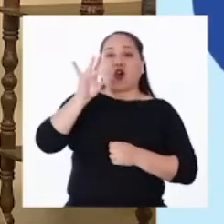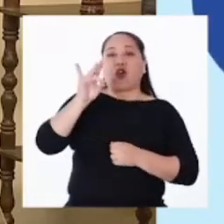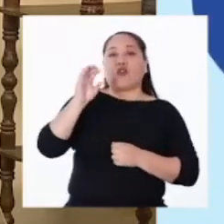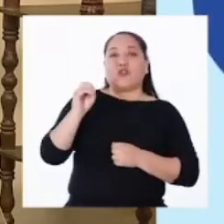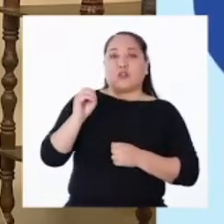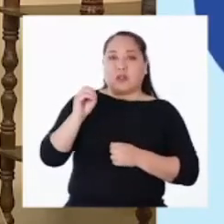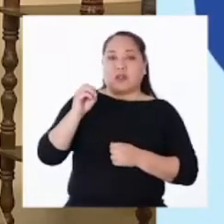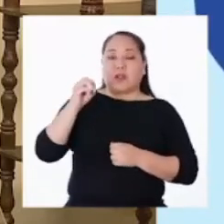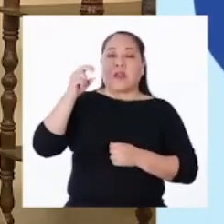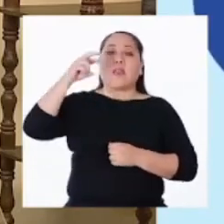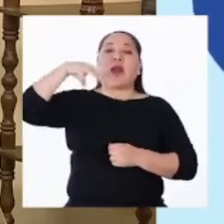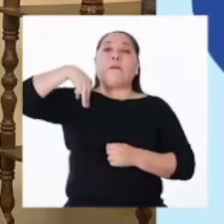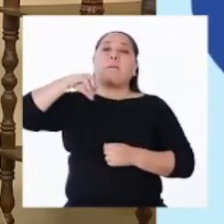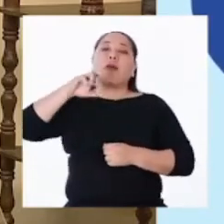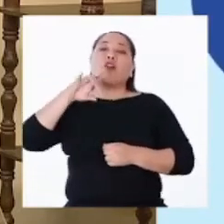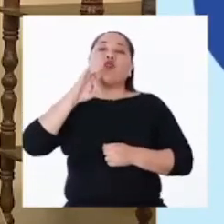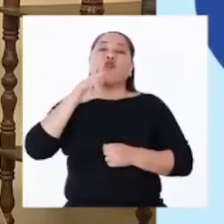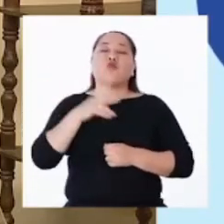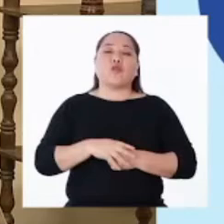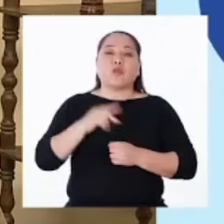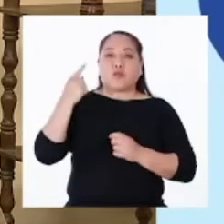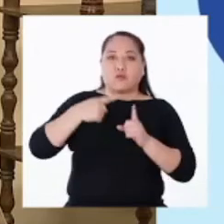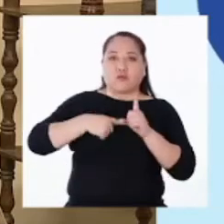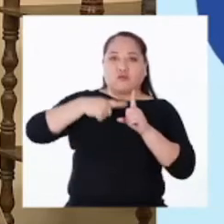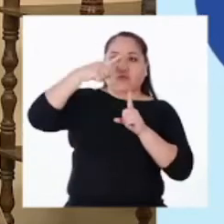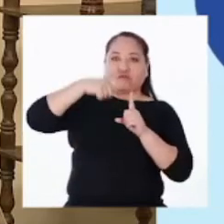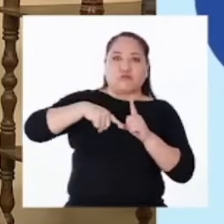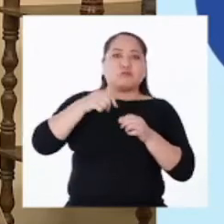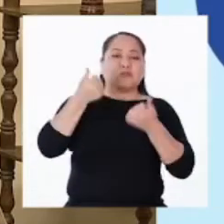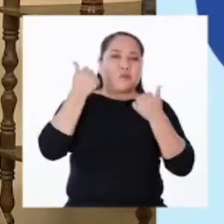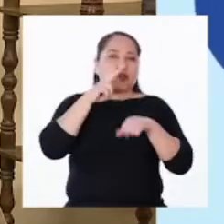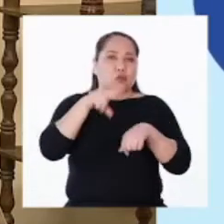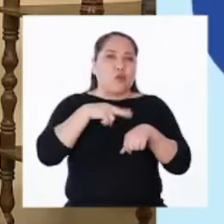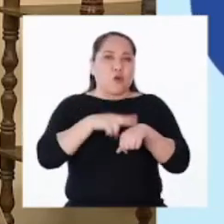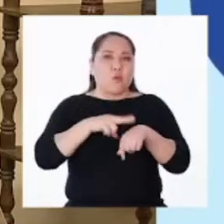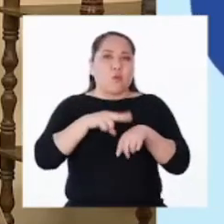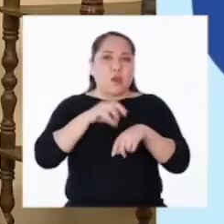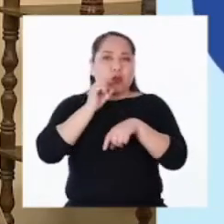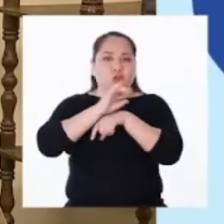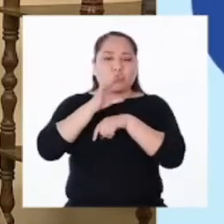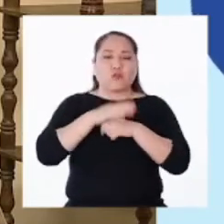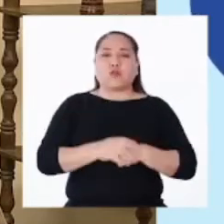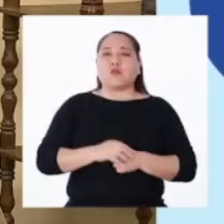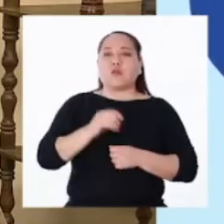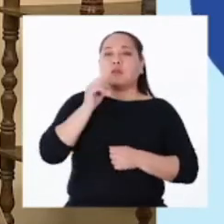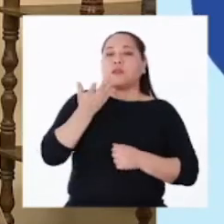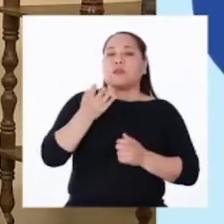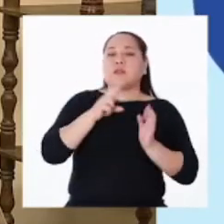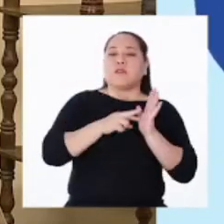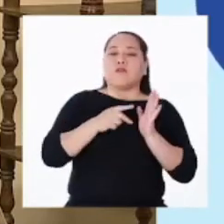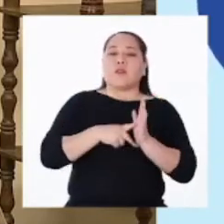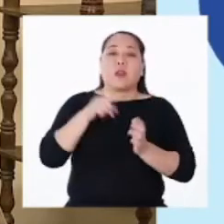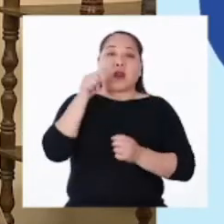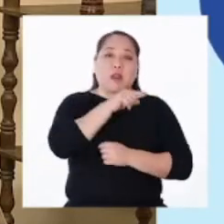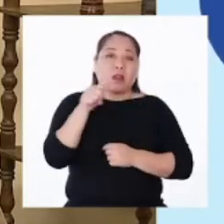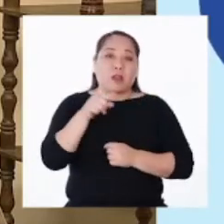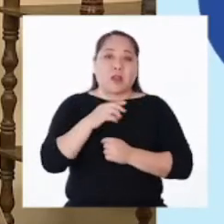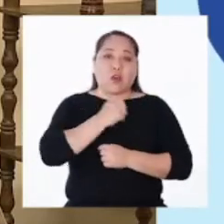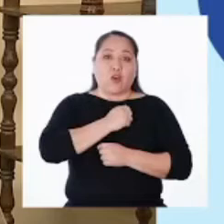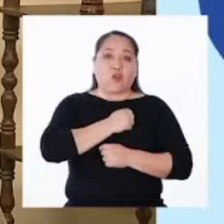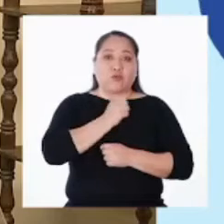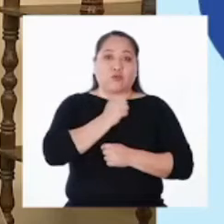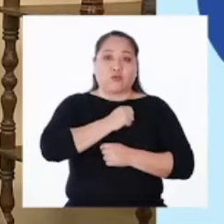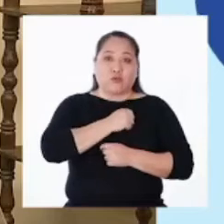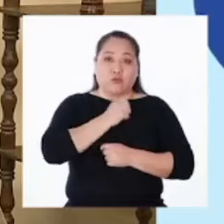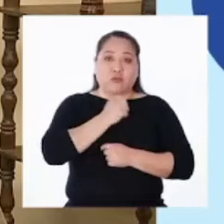120/80 milímetros de mercurio, que es la medida saludable recomendada, es decir, aquella que indica